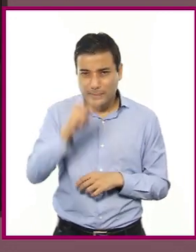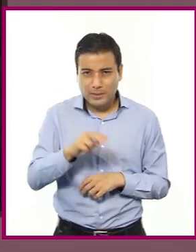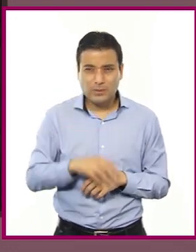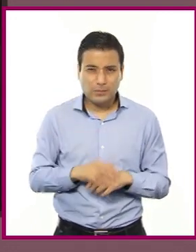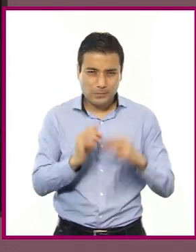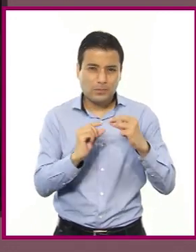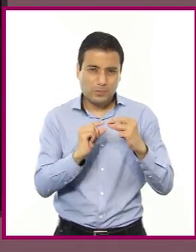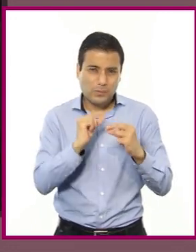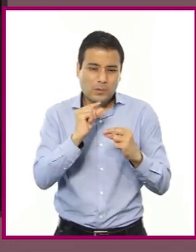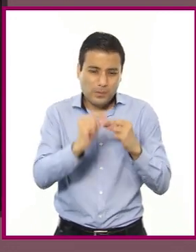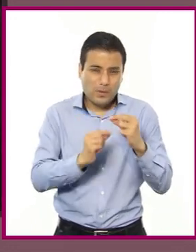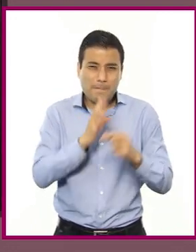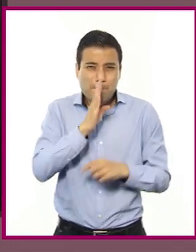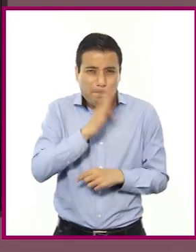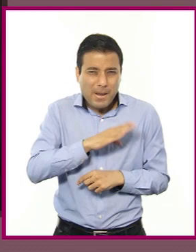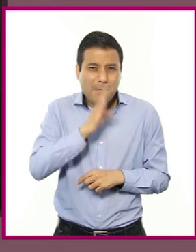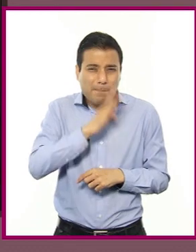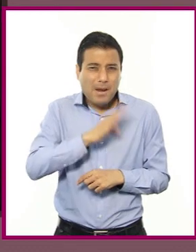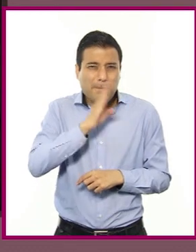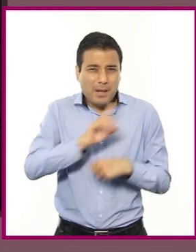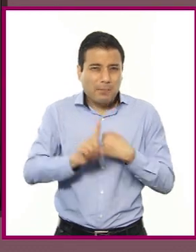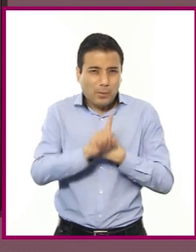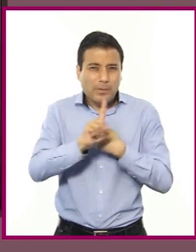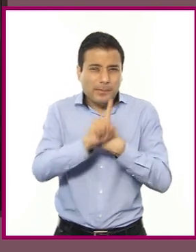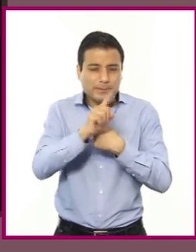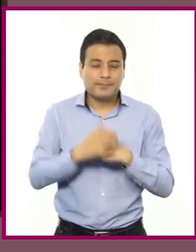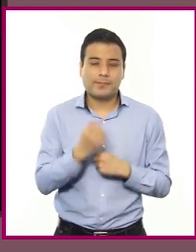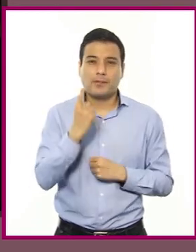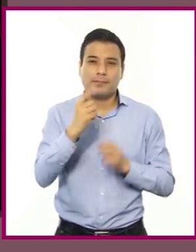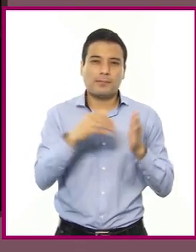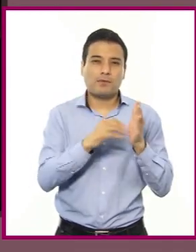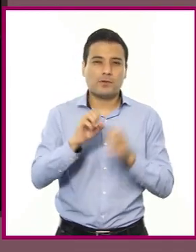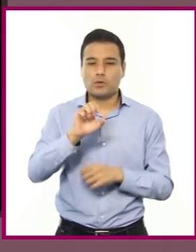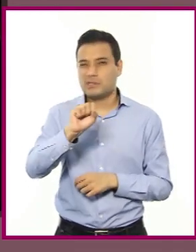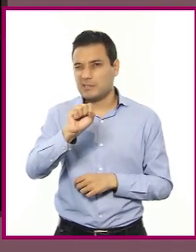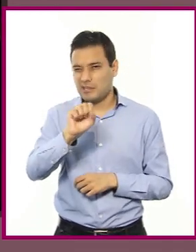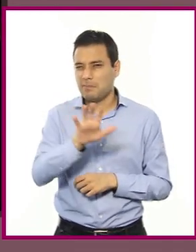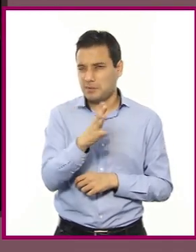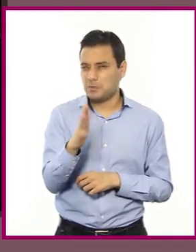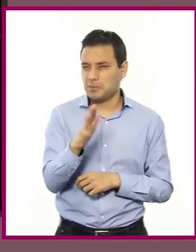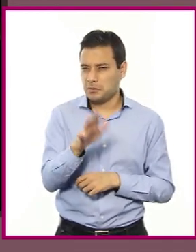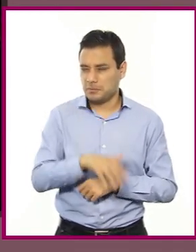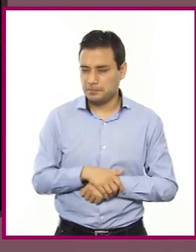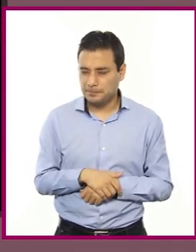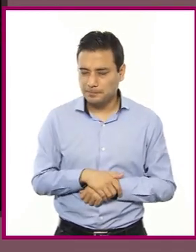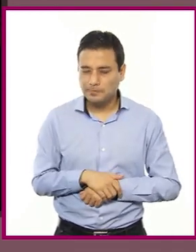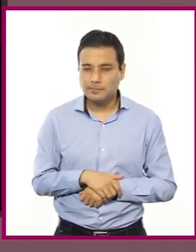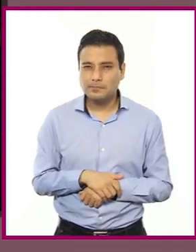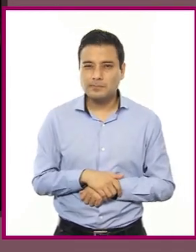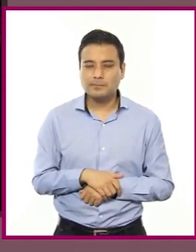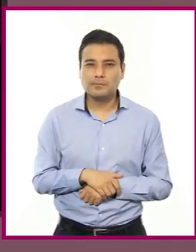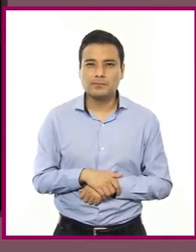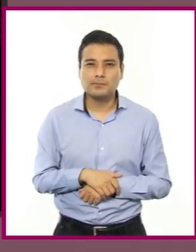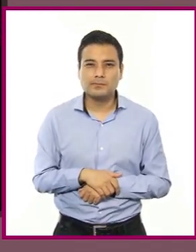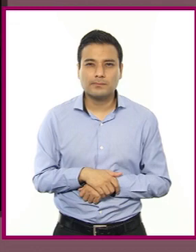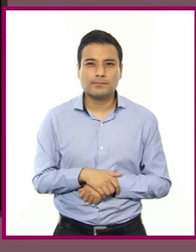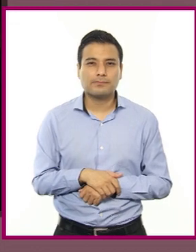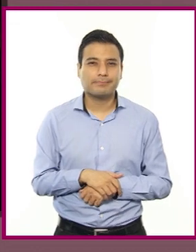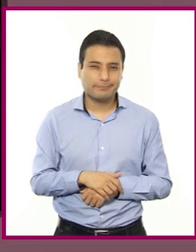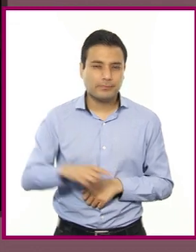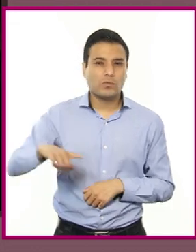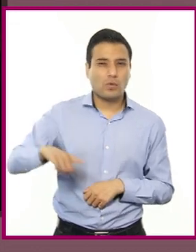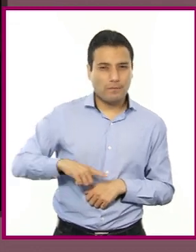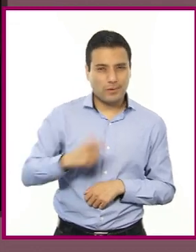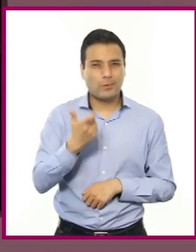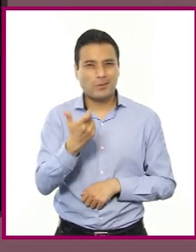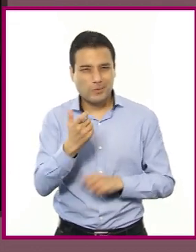está deteriorando cada vez más. Al final de los años 60 ya traemos por cierta debilidad en la economía